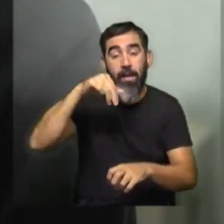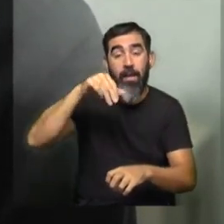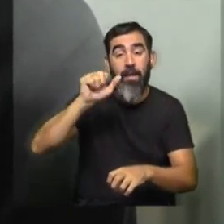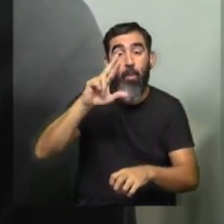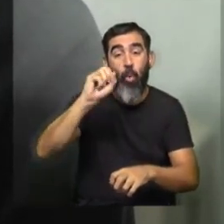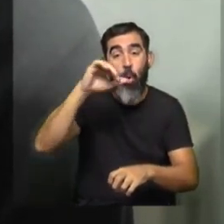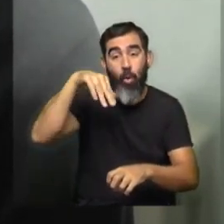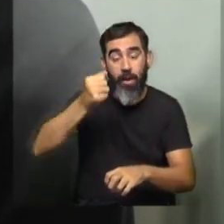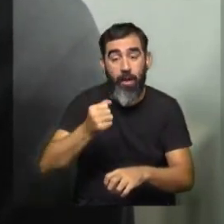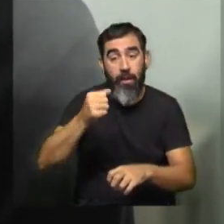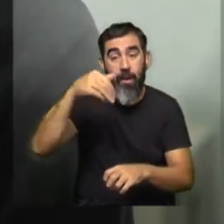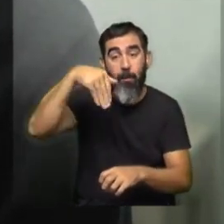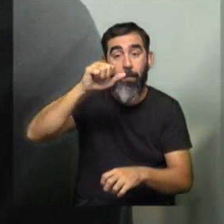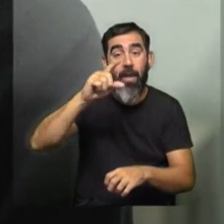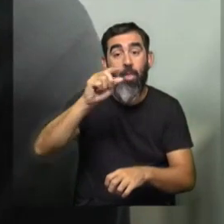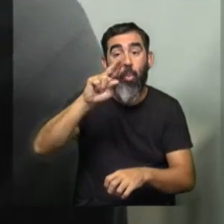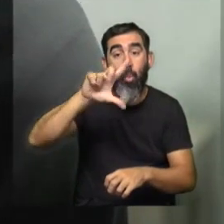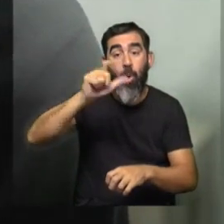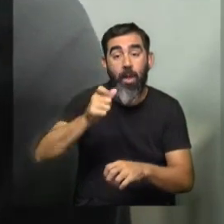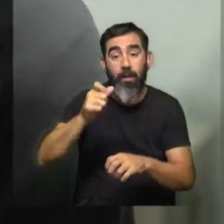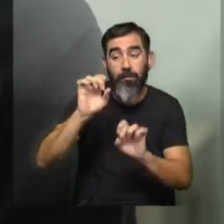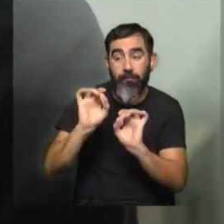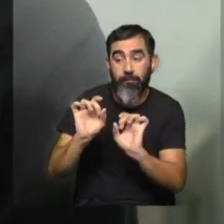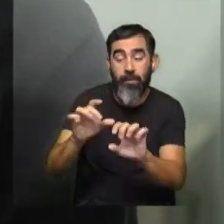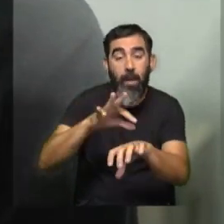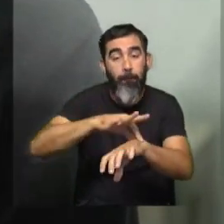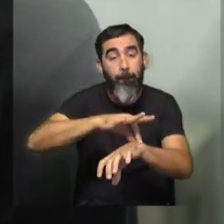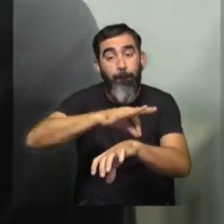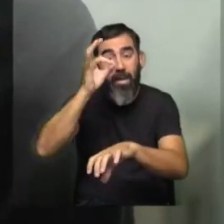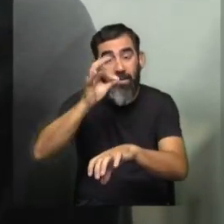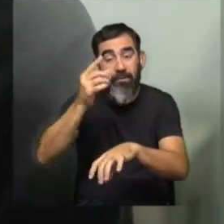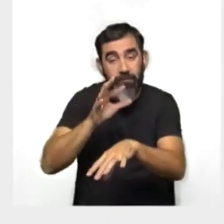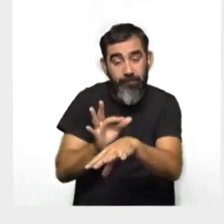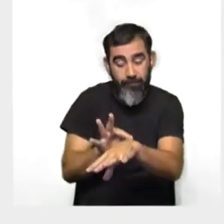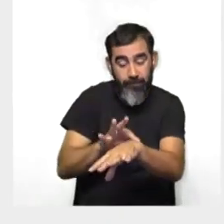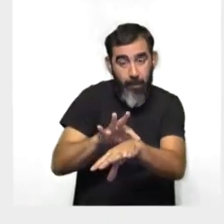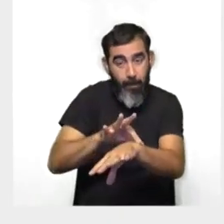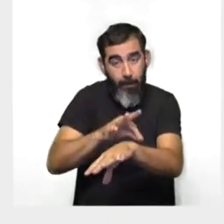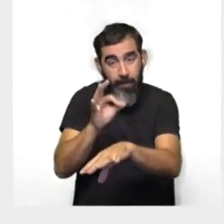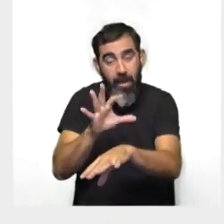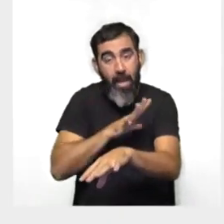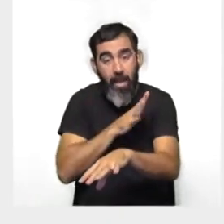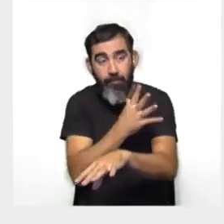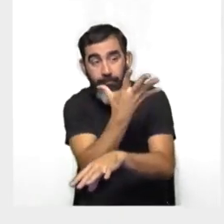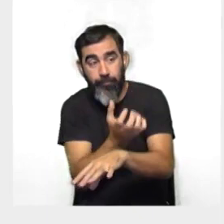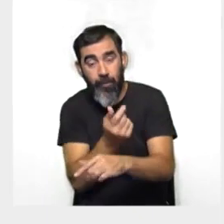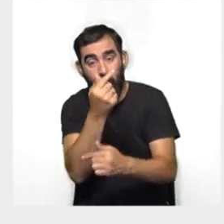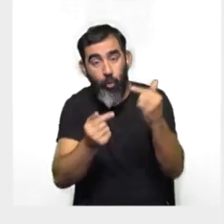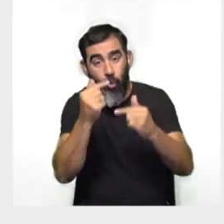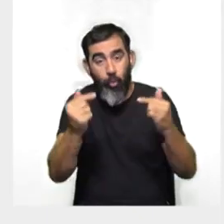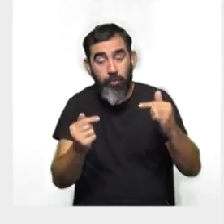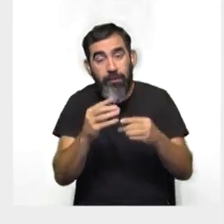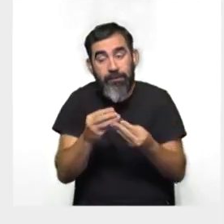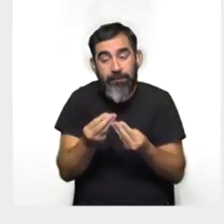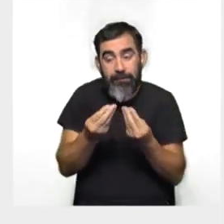proyectan hacia la piel. Entonces, en las terminales de esas neuronas hay receptores y estos